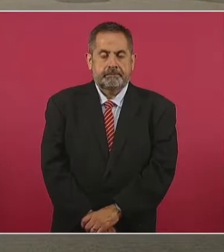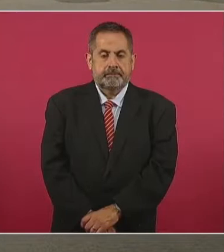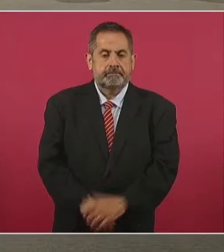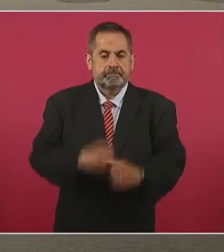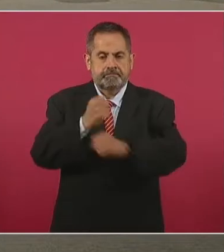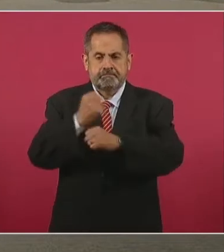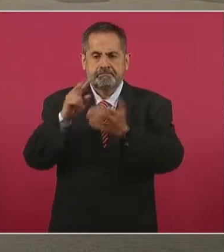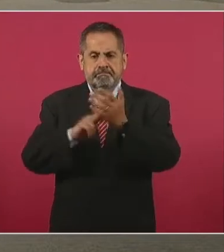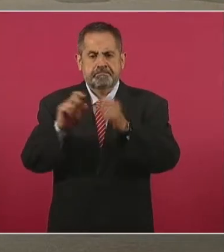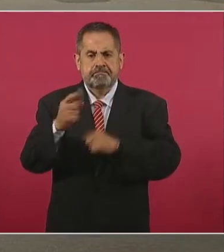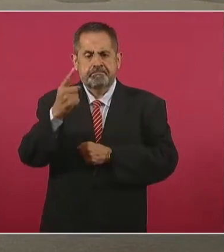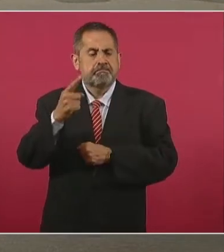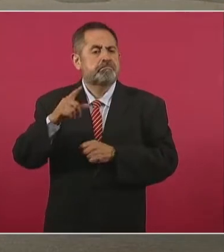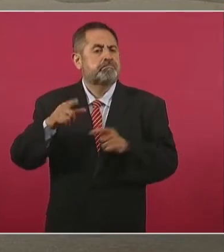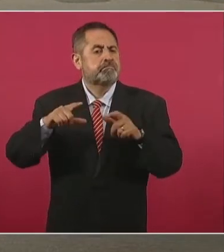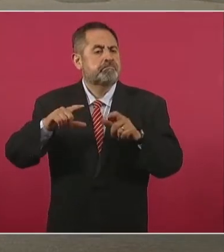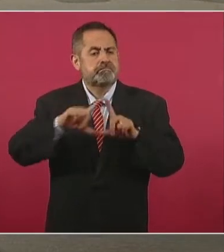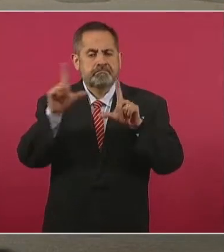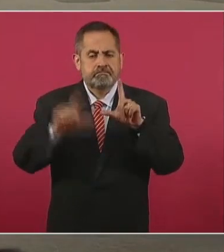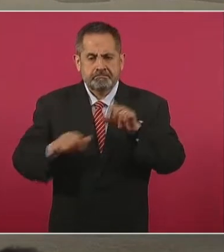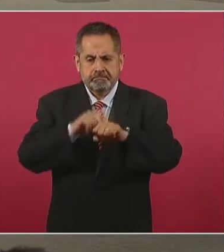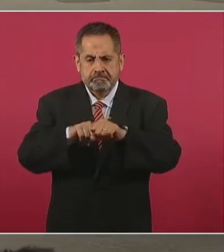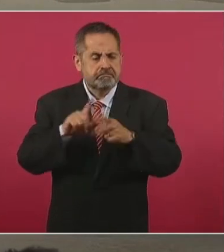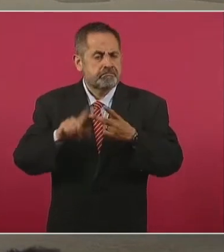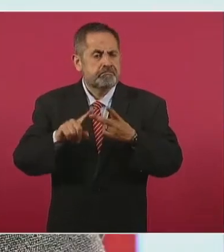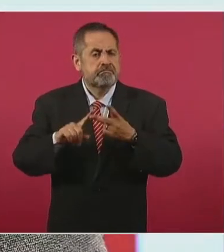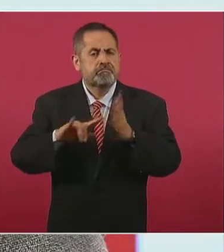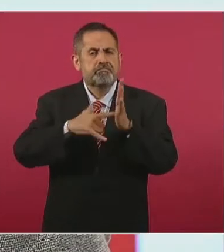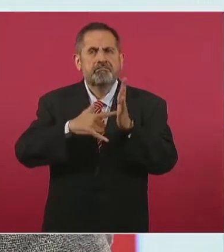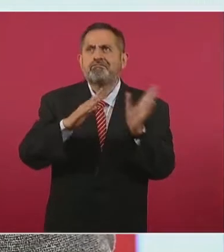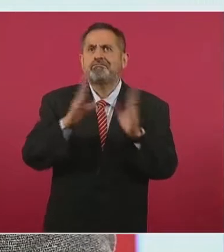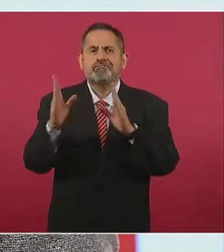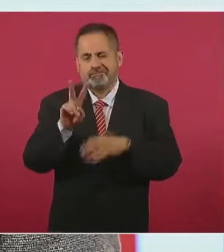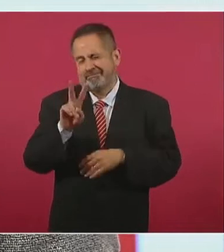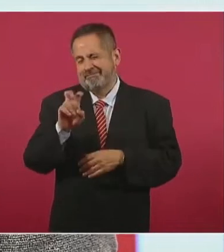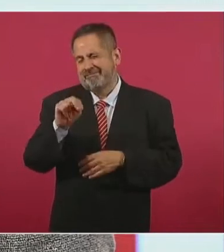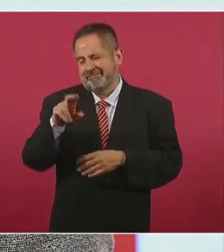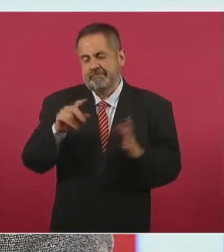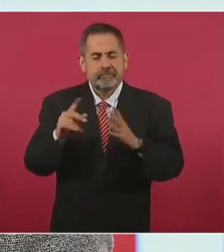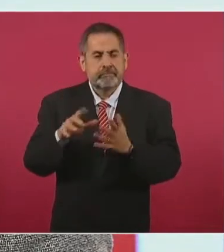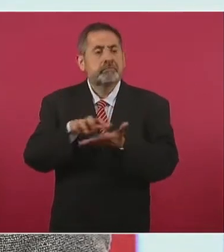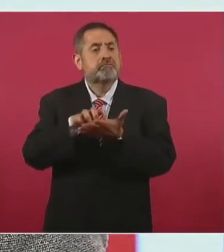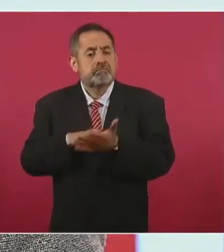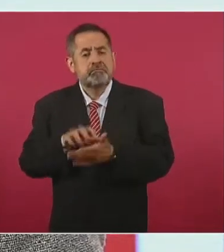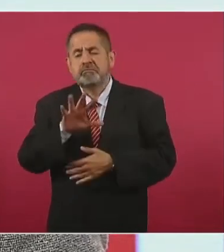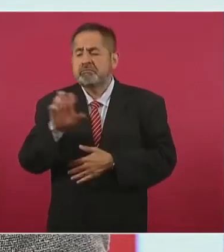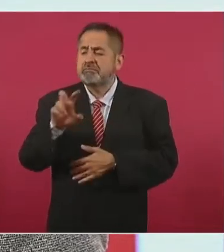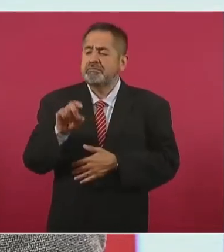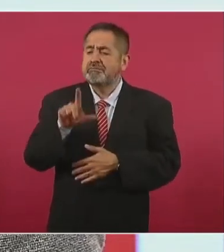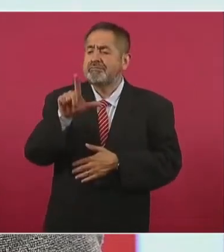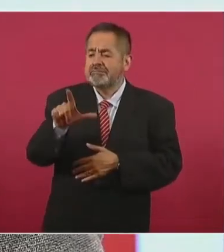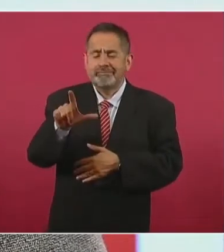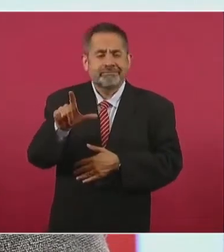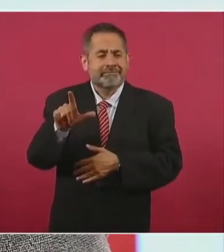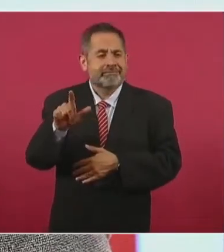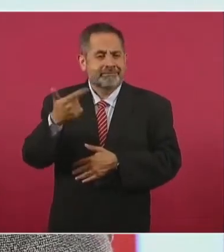el consumo nacional y el ahorro por el horario de verano solamente fue de 537 gigawatts por